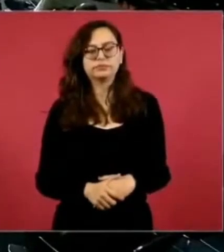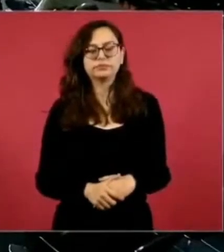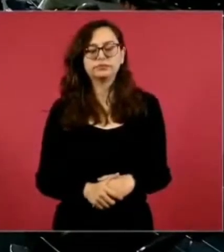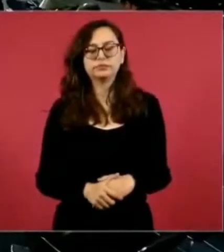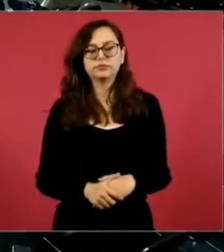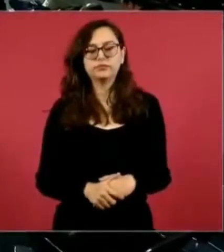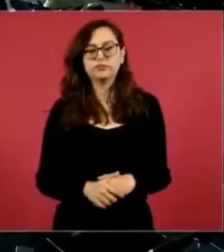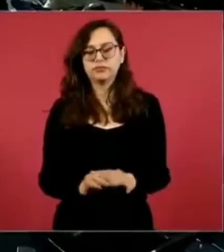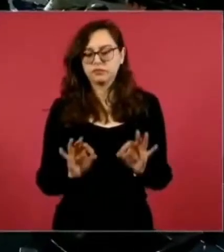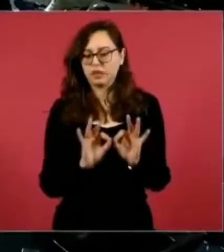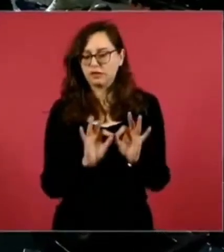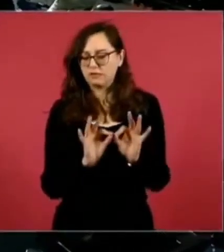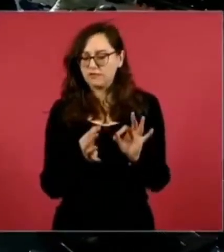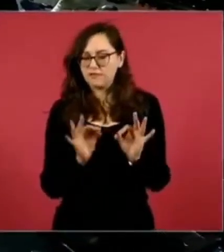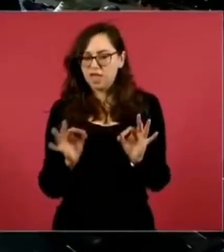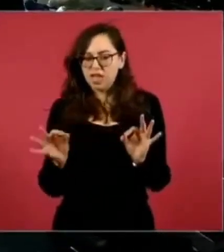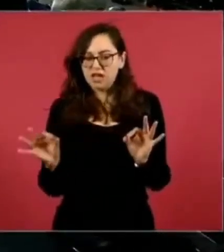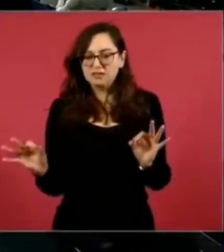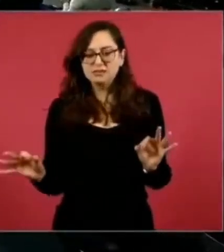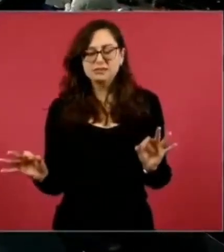Hay una frase